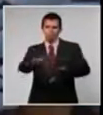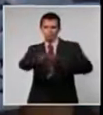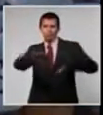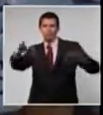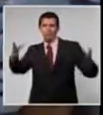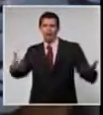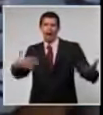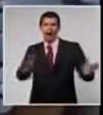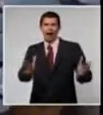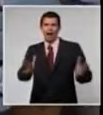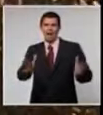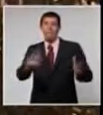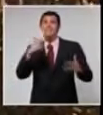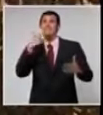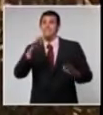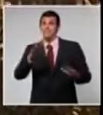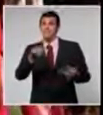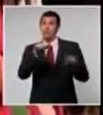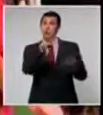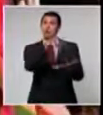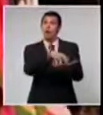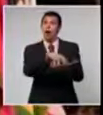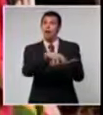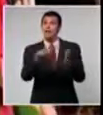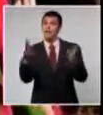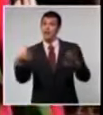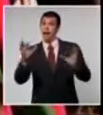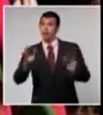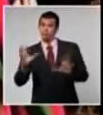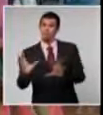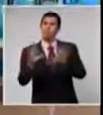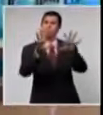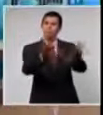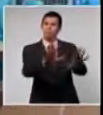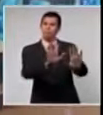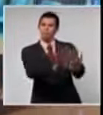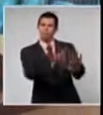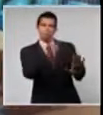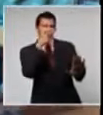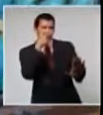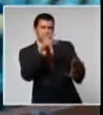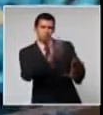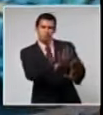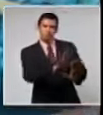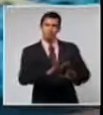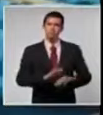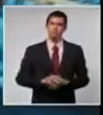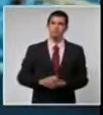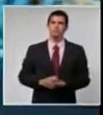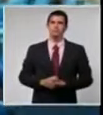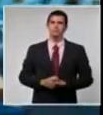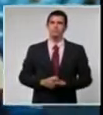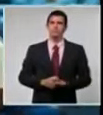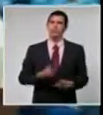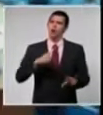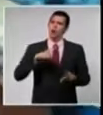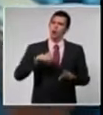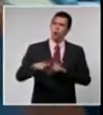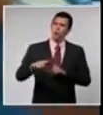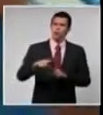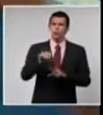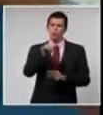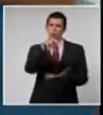En el orden político en Etiopía radican las sedes de la Unión Africana y la Comisión Económica para África, dos organismos regionales con